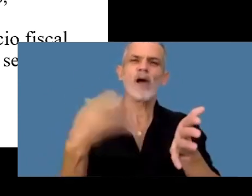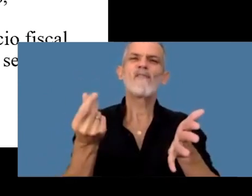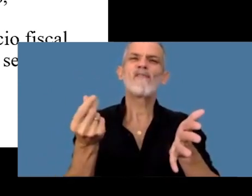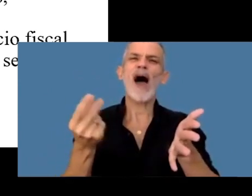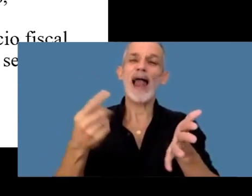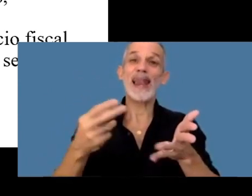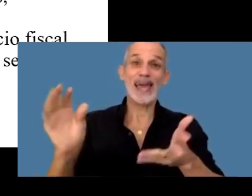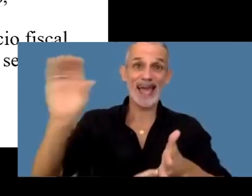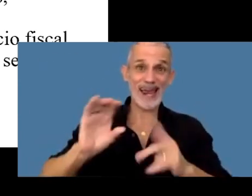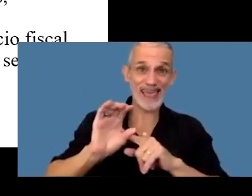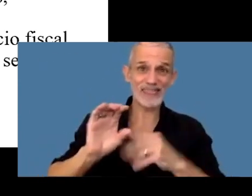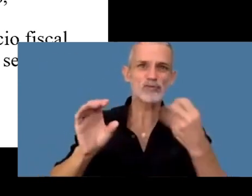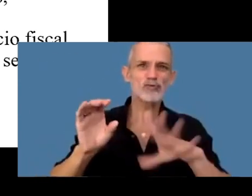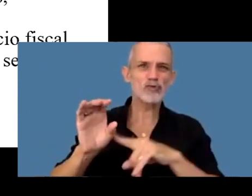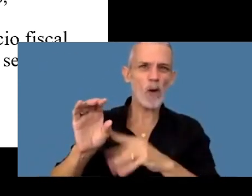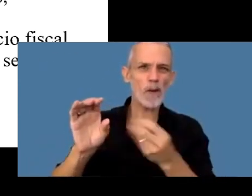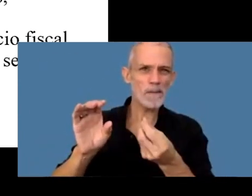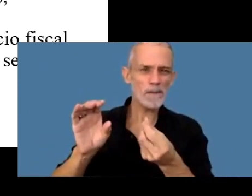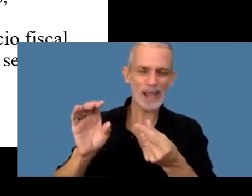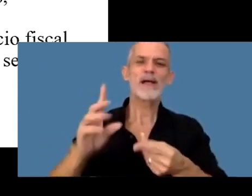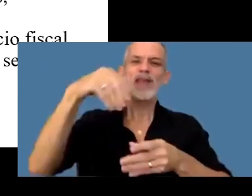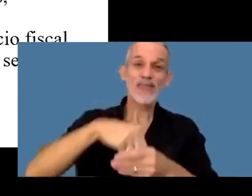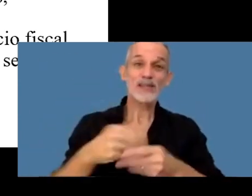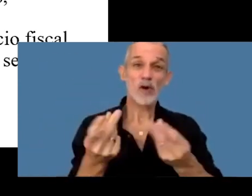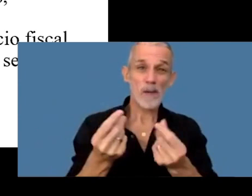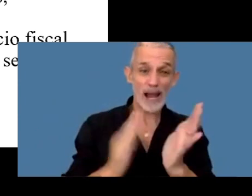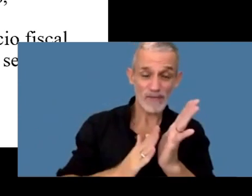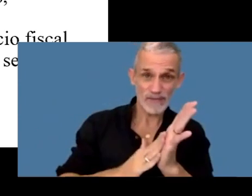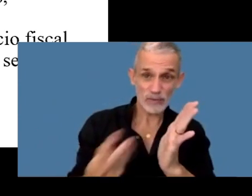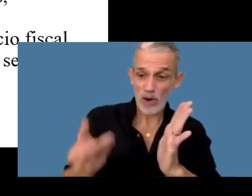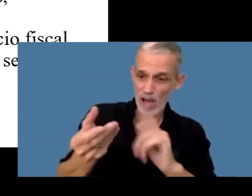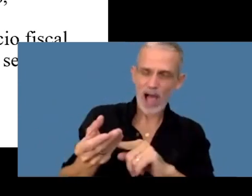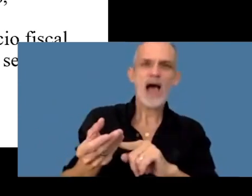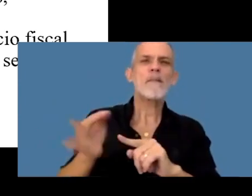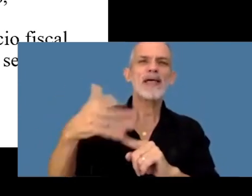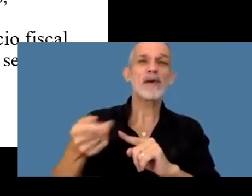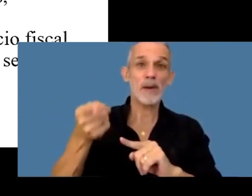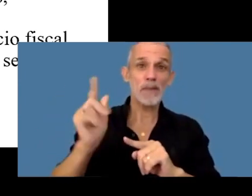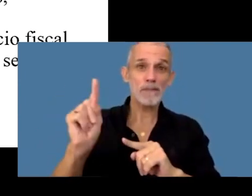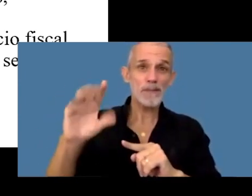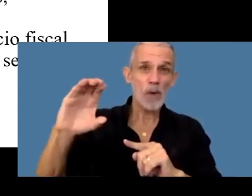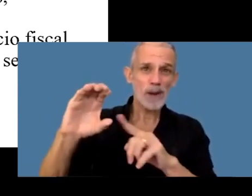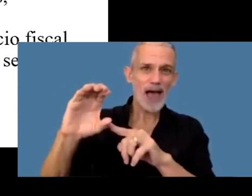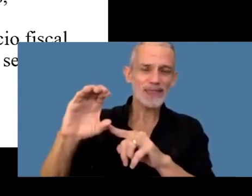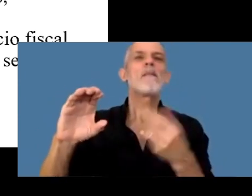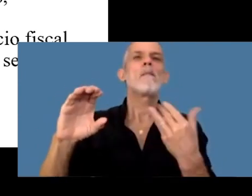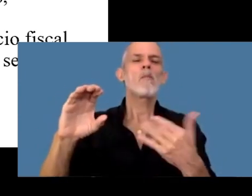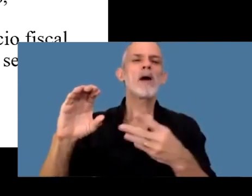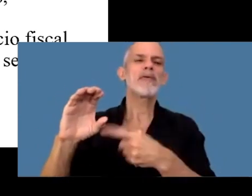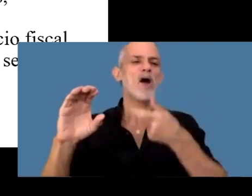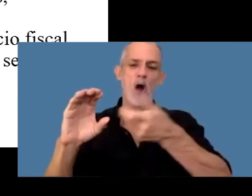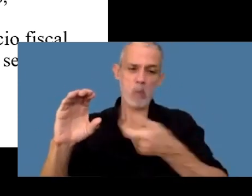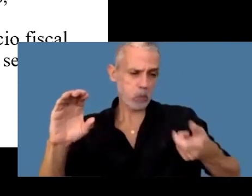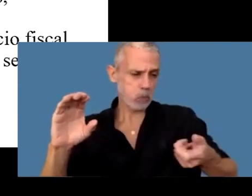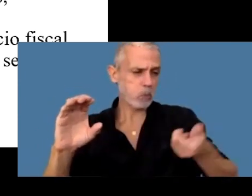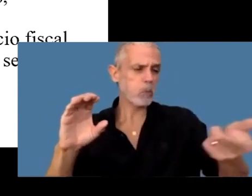fiscal dentro del importe facturado para luego ese importe poder utilizarse dentro